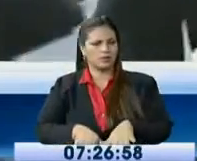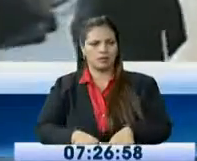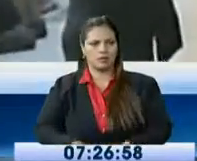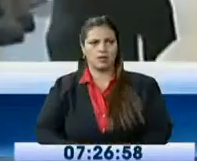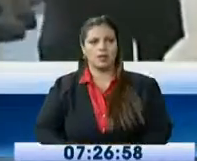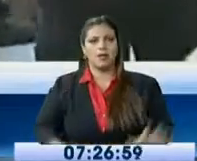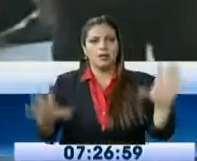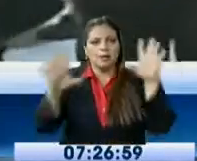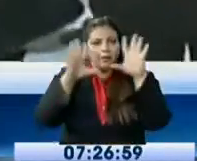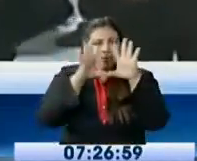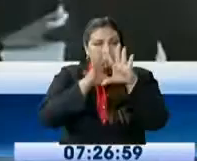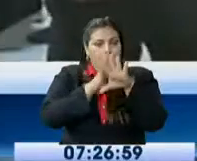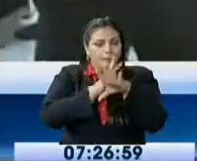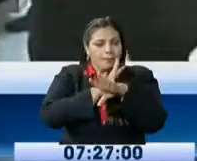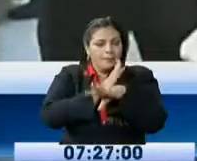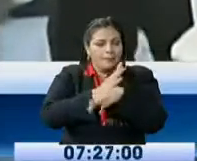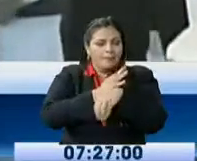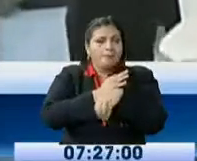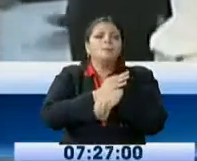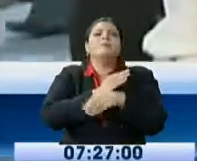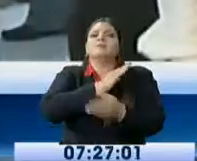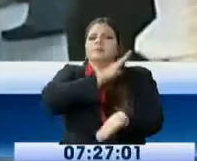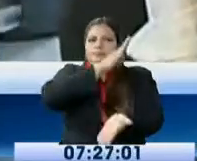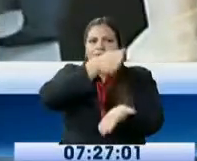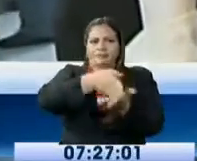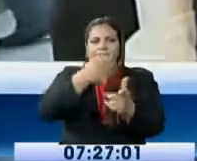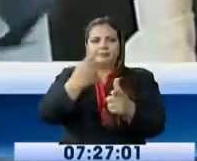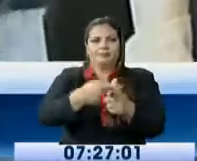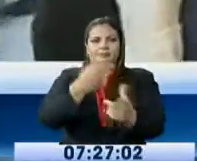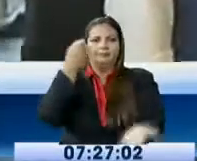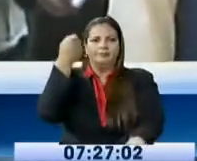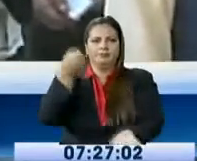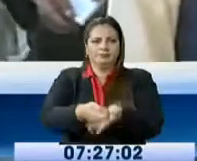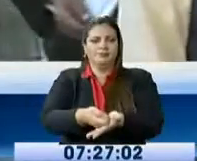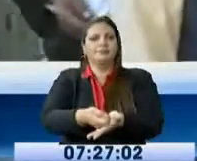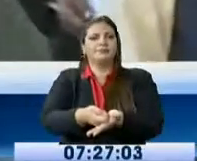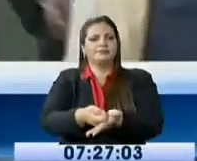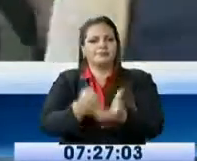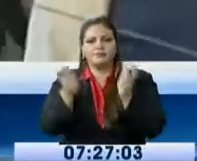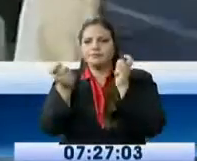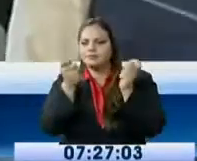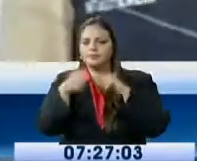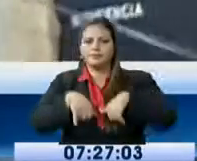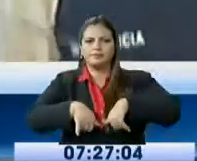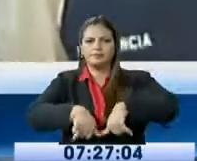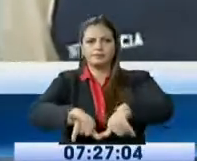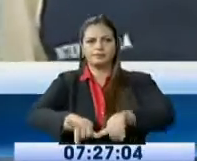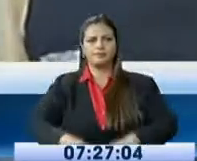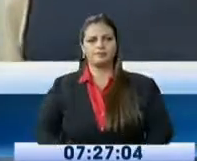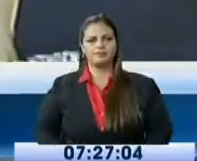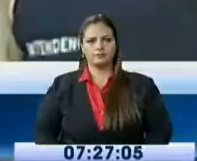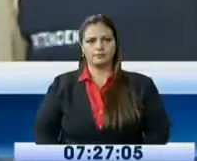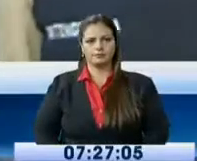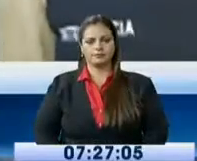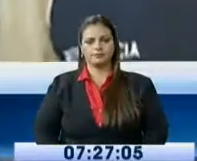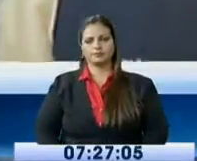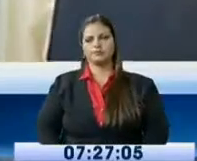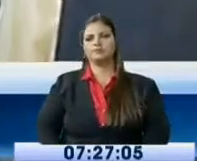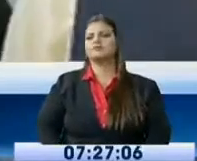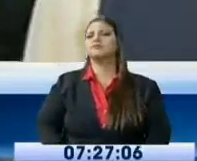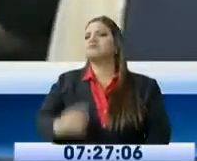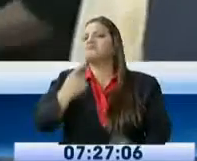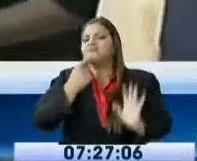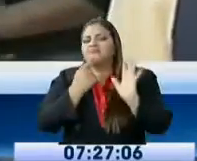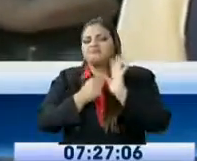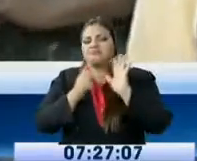en uno también. Recuérdele a los amigos televidentes cómo pueden hacer ellos para denunciar si existe especulación de precios en